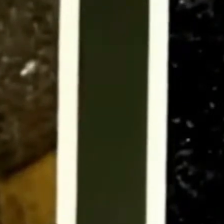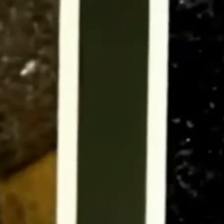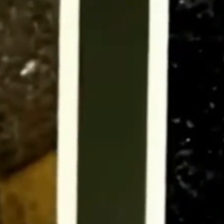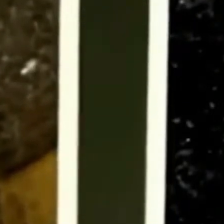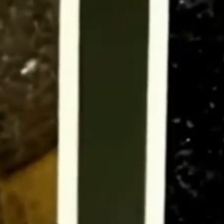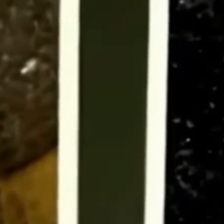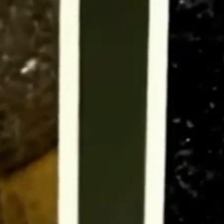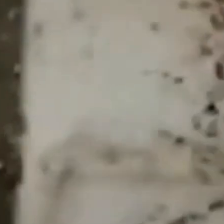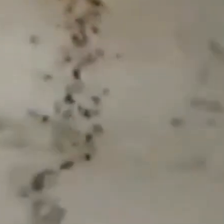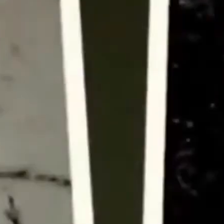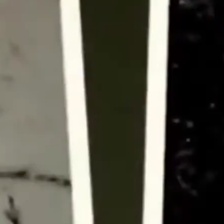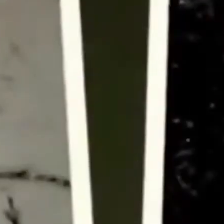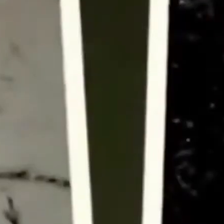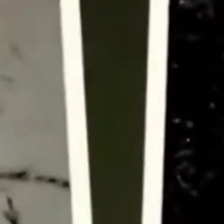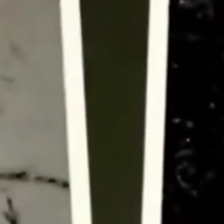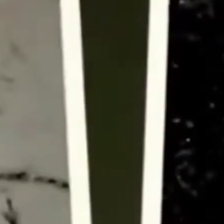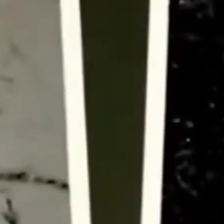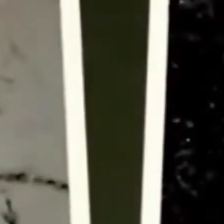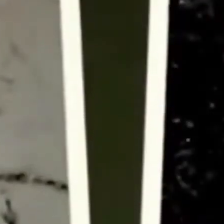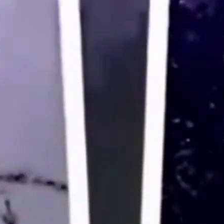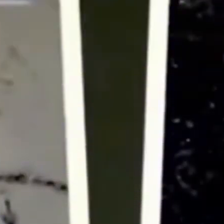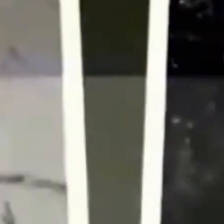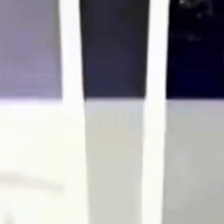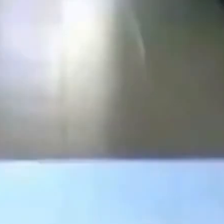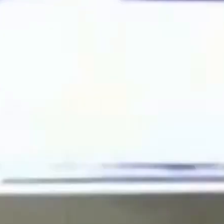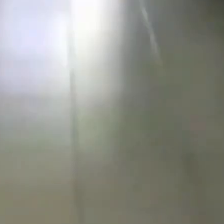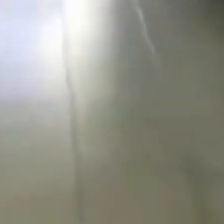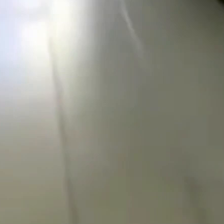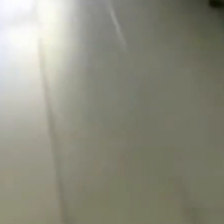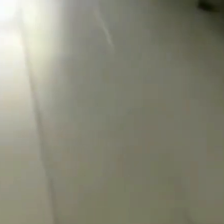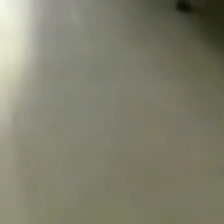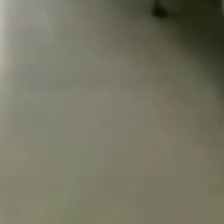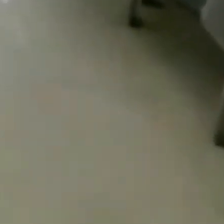que convivir con suciedad, chinches y hasta ratas.